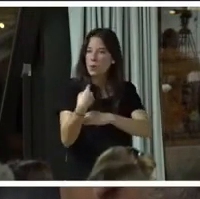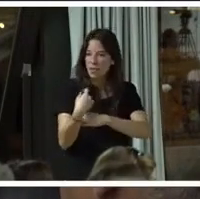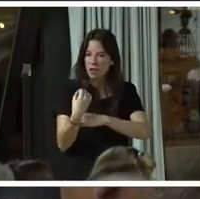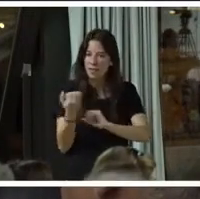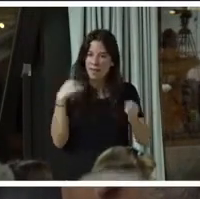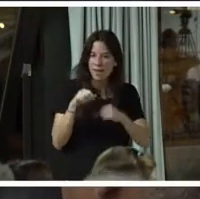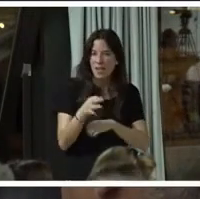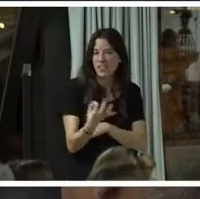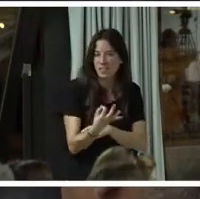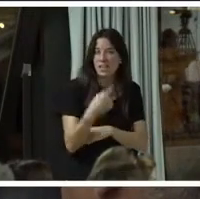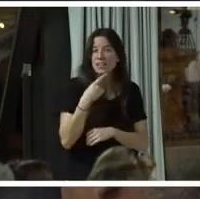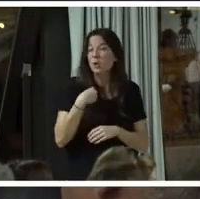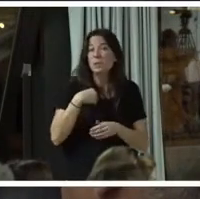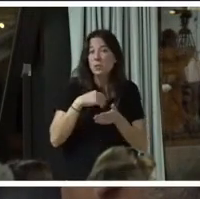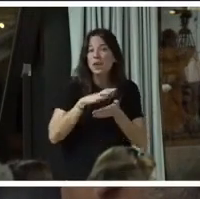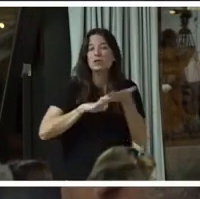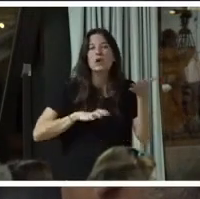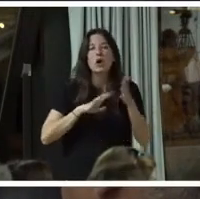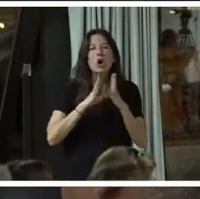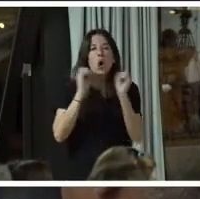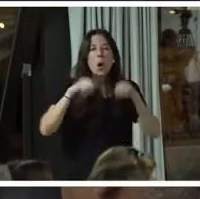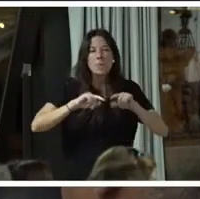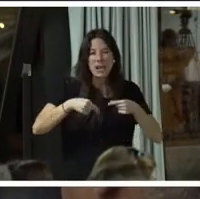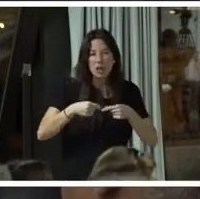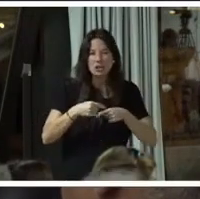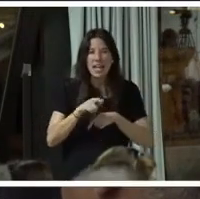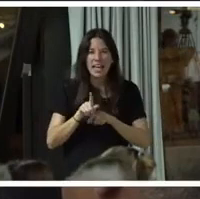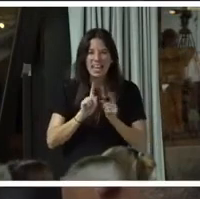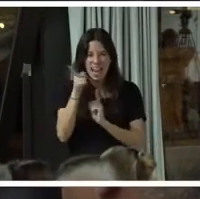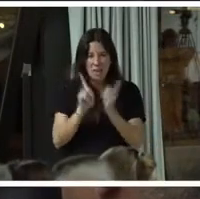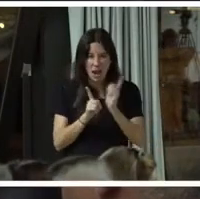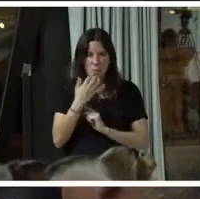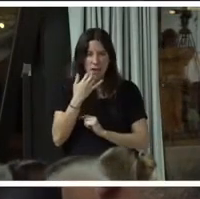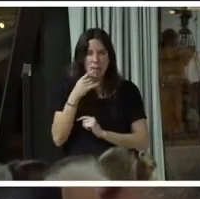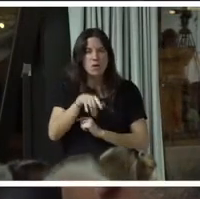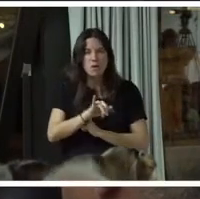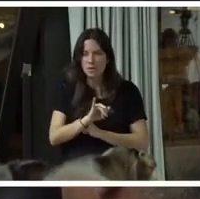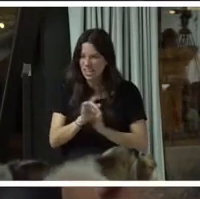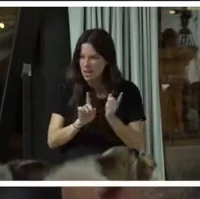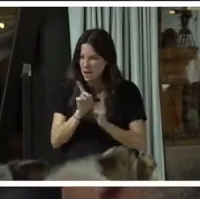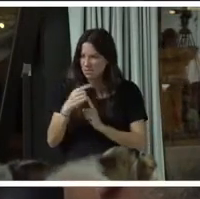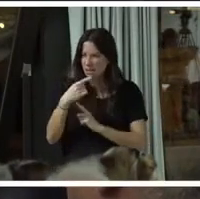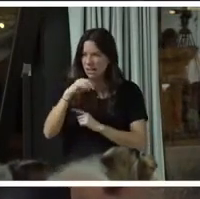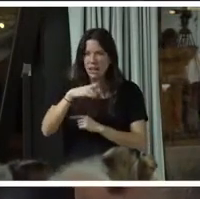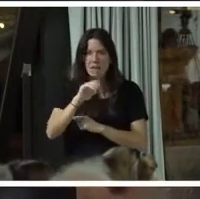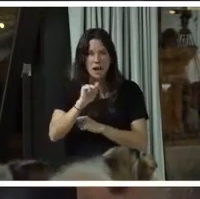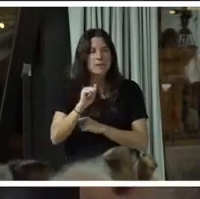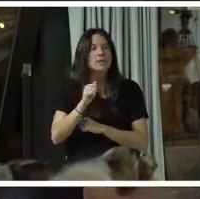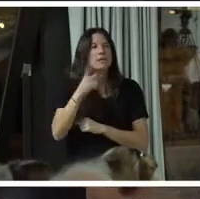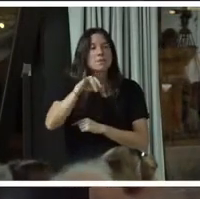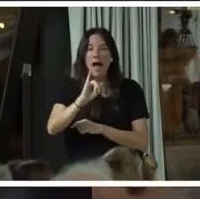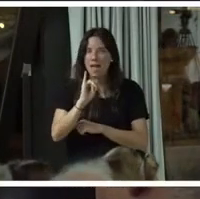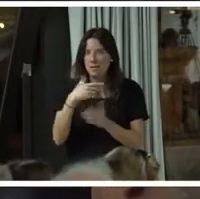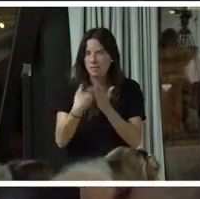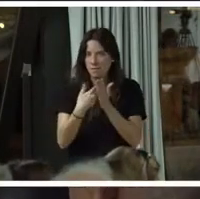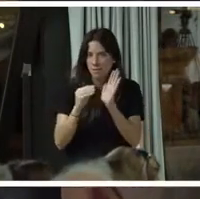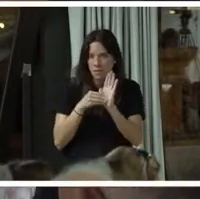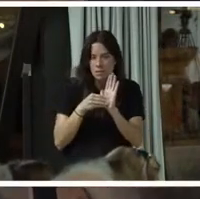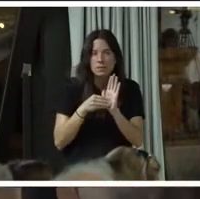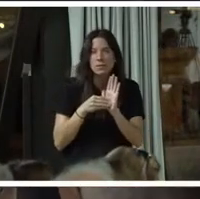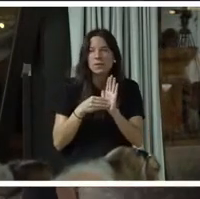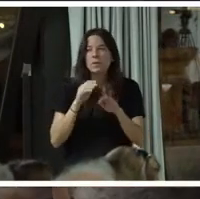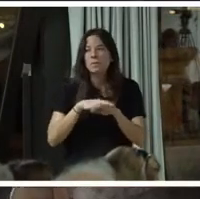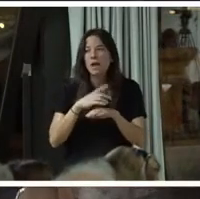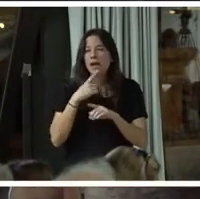en todos los convenios de Ginebra por ejemplo eh Para Resaltar qué es esto de la ocupación militar claro Supongo que la